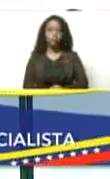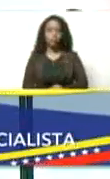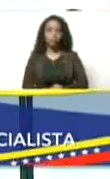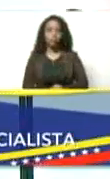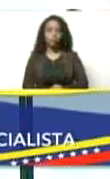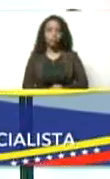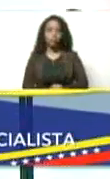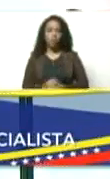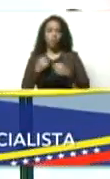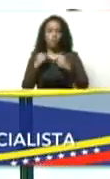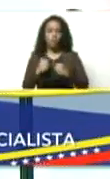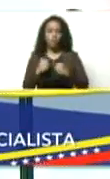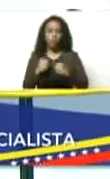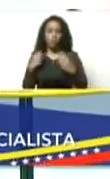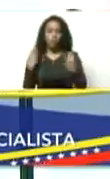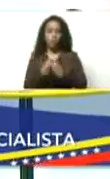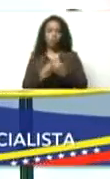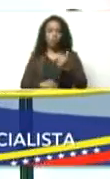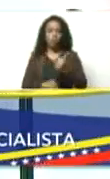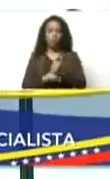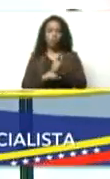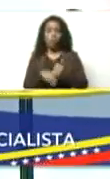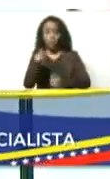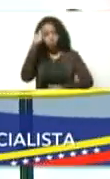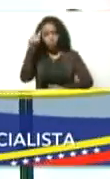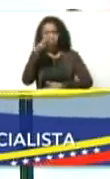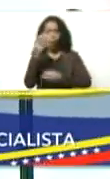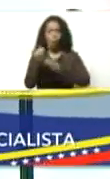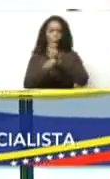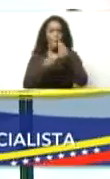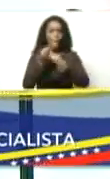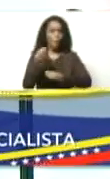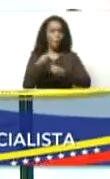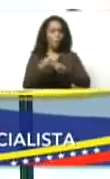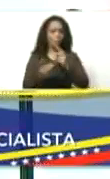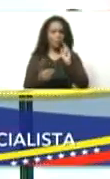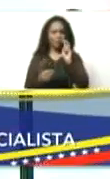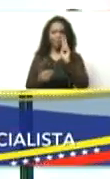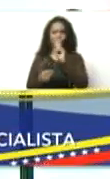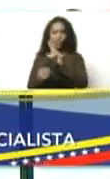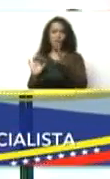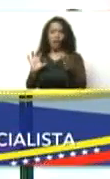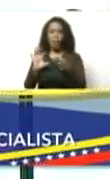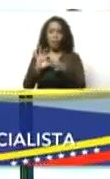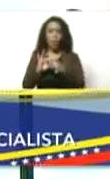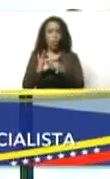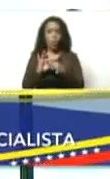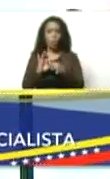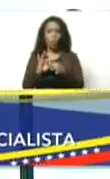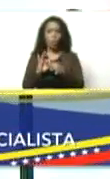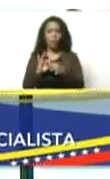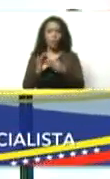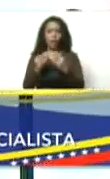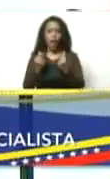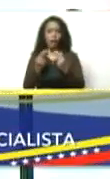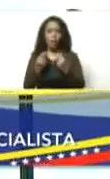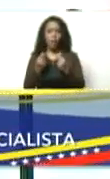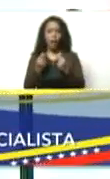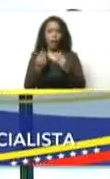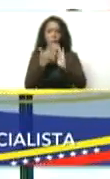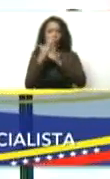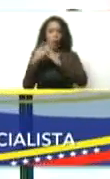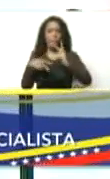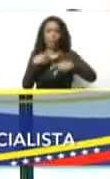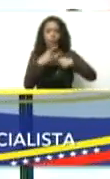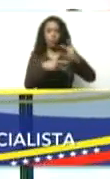restiado con el pueblo, ¿cómo va la articulación de la economía comunal